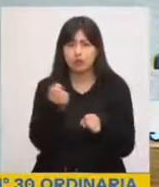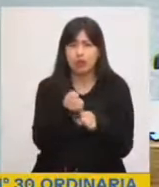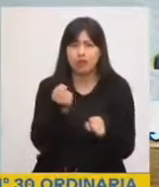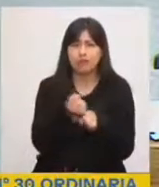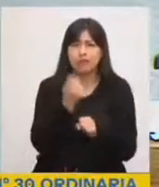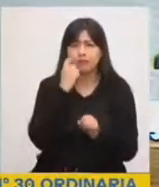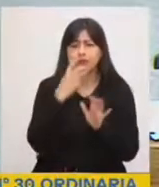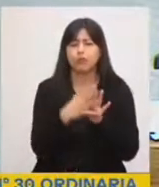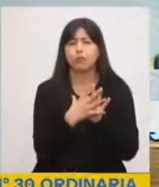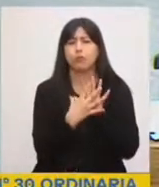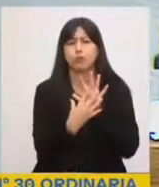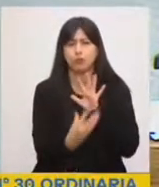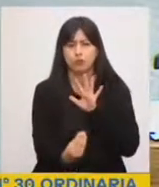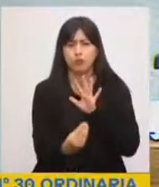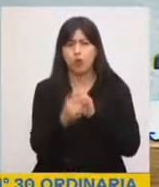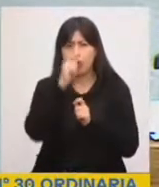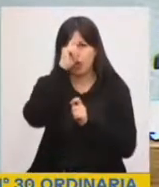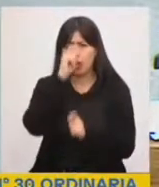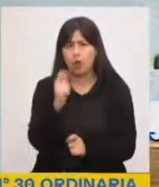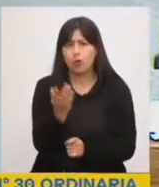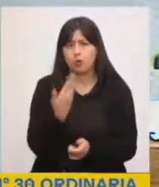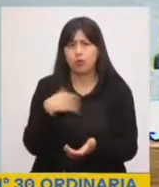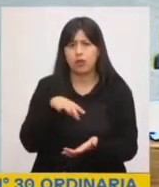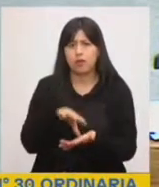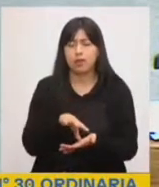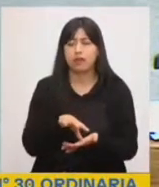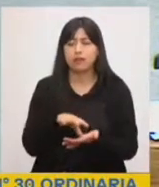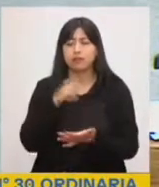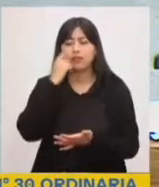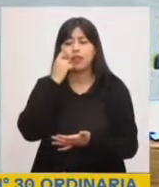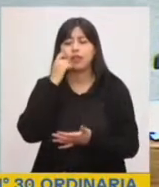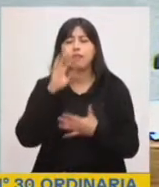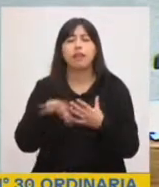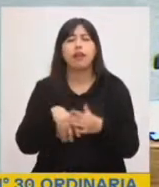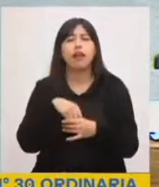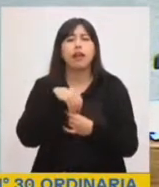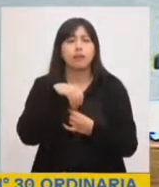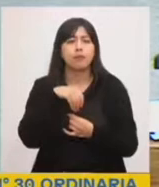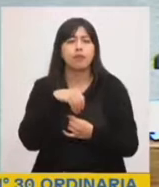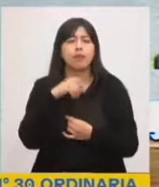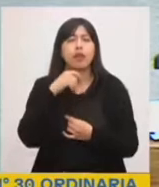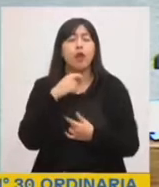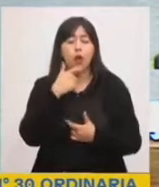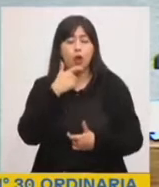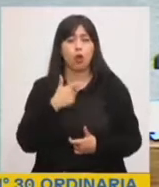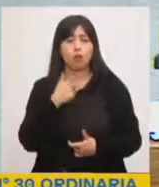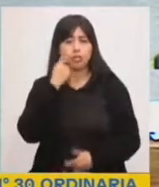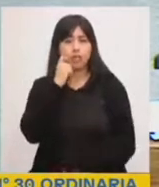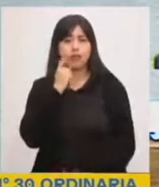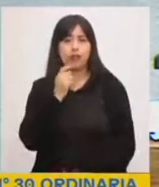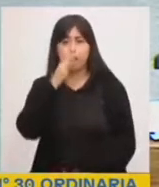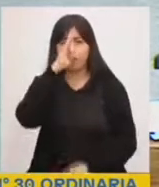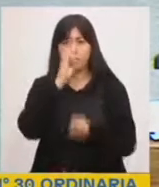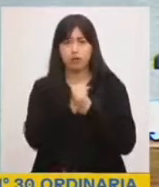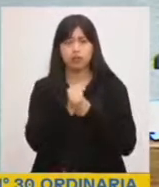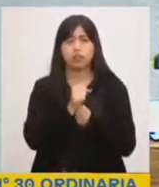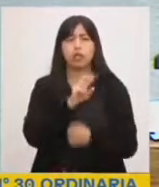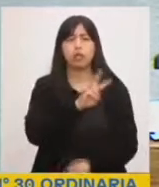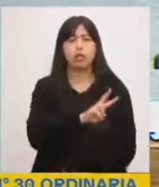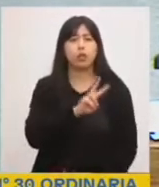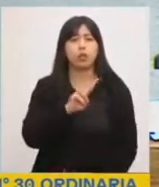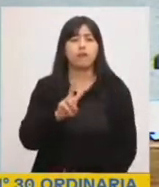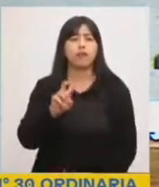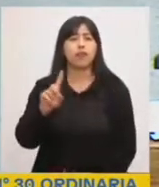que honra a nuestro país. Por ello destacamos el espíritu y misión de lo que es ser policía en los 221